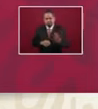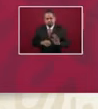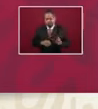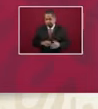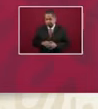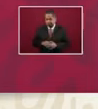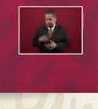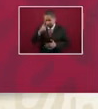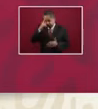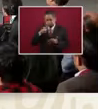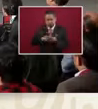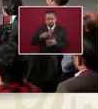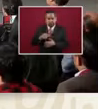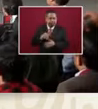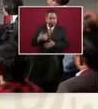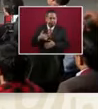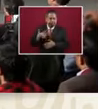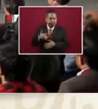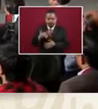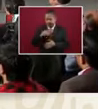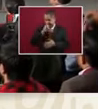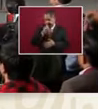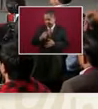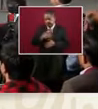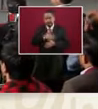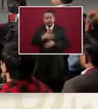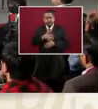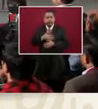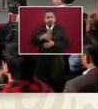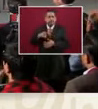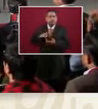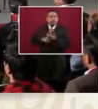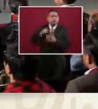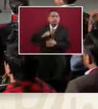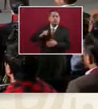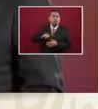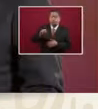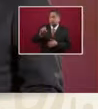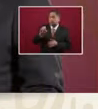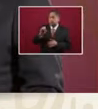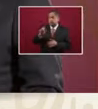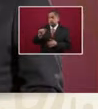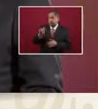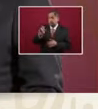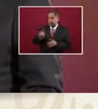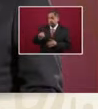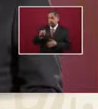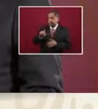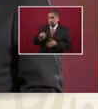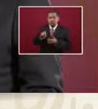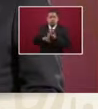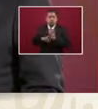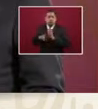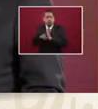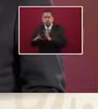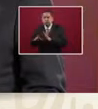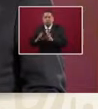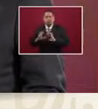lo sostenía Sebastián Lerdo de Tejada, que la prensa se regula con la prensa.